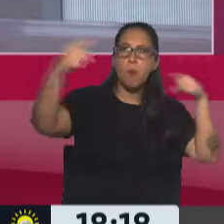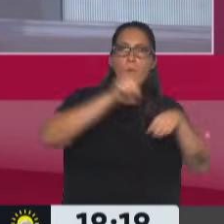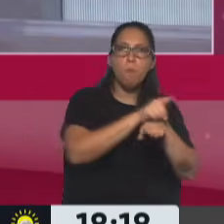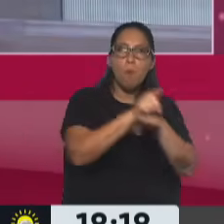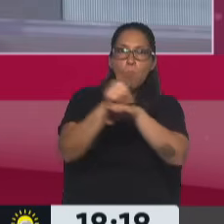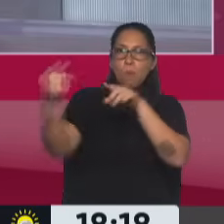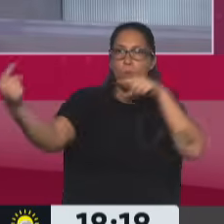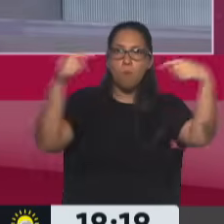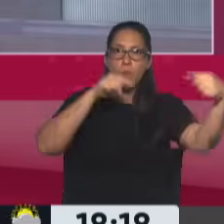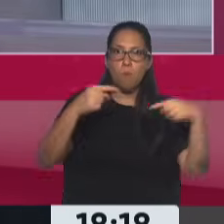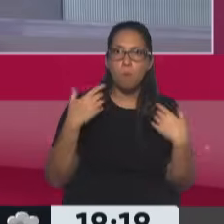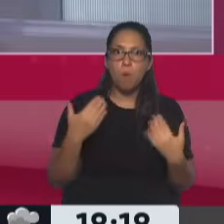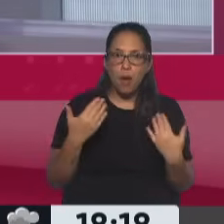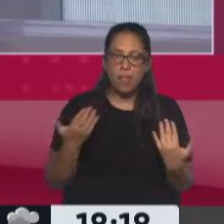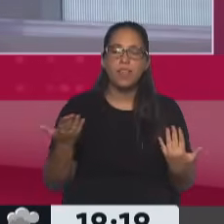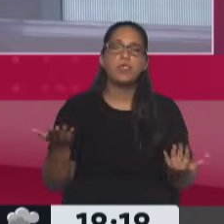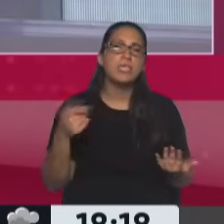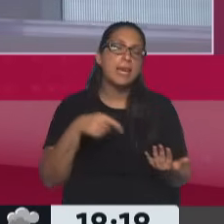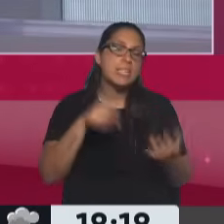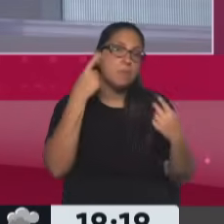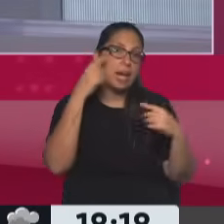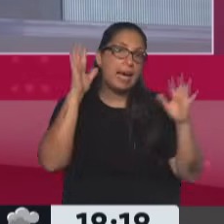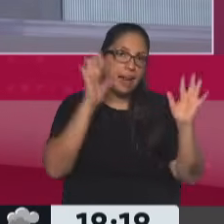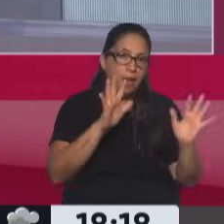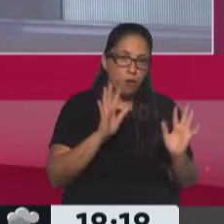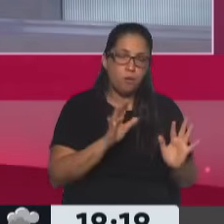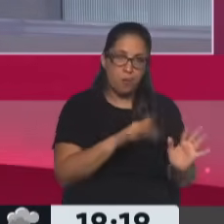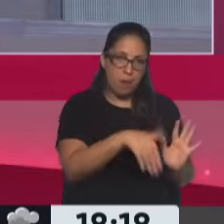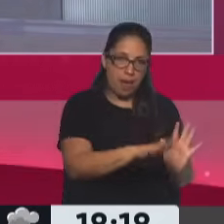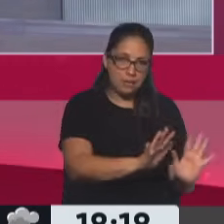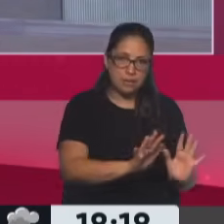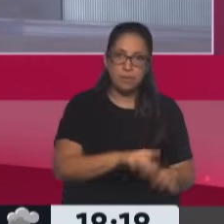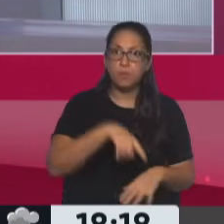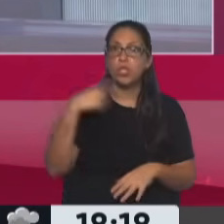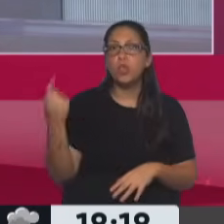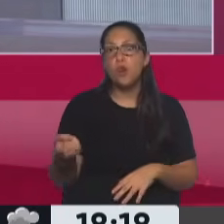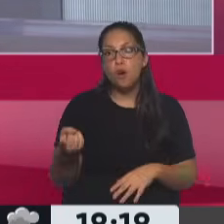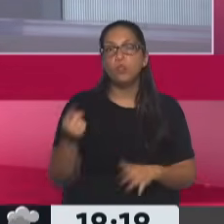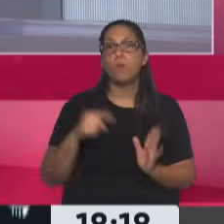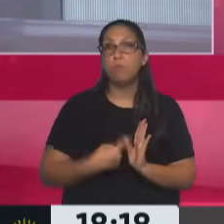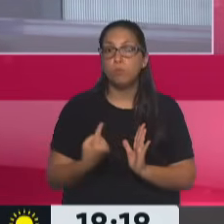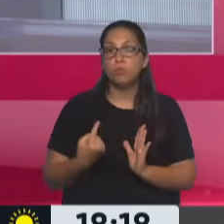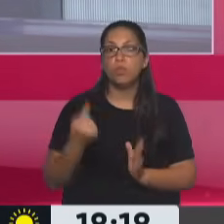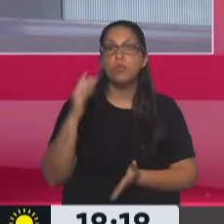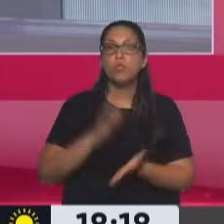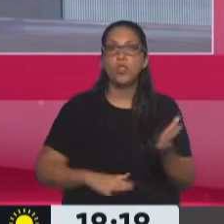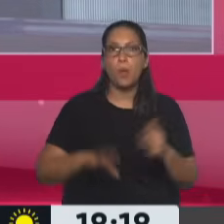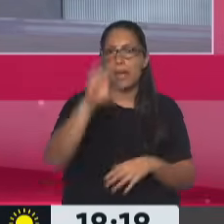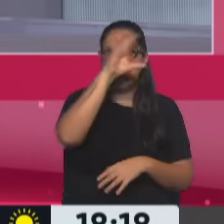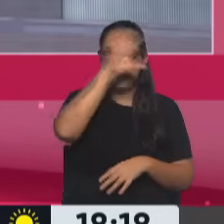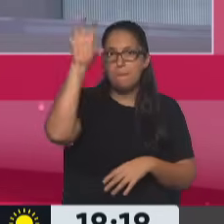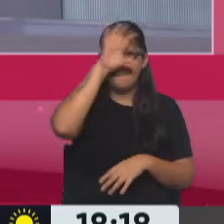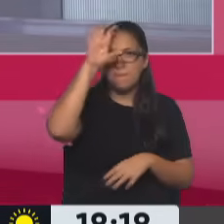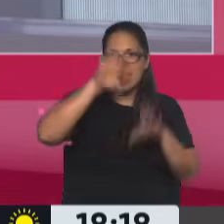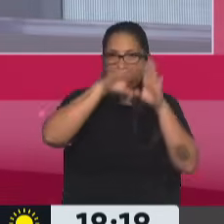Groenlandia, te diría que eso es lo esperable. Y después, un reverdecer, por así decirlo, de la industria minera en